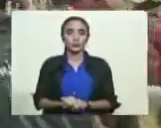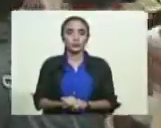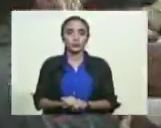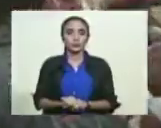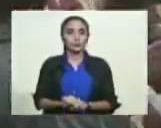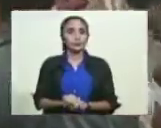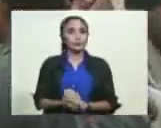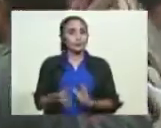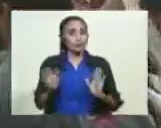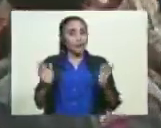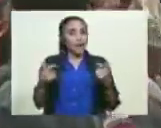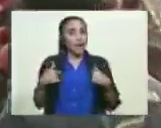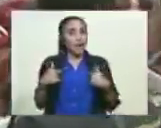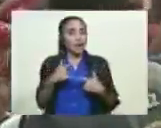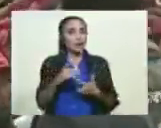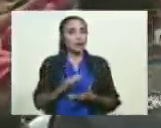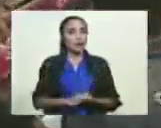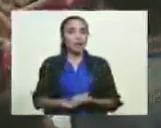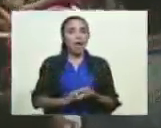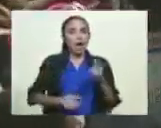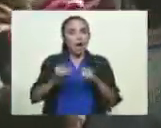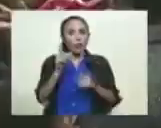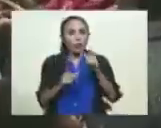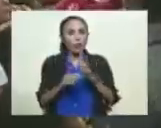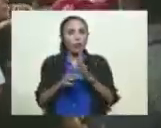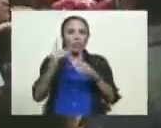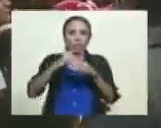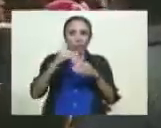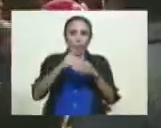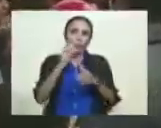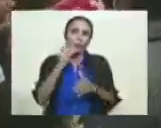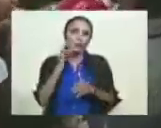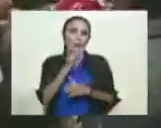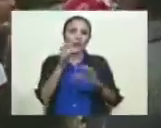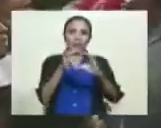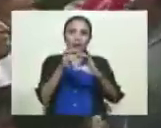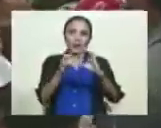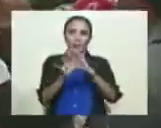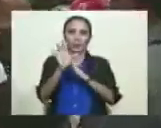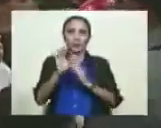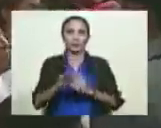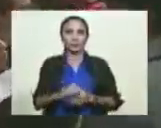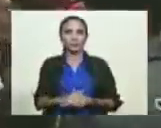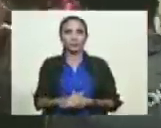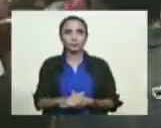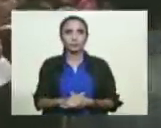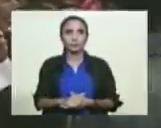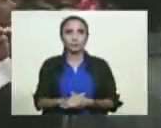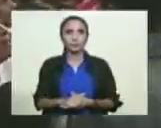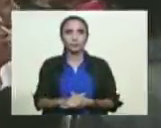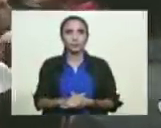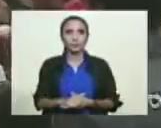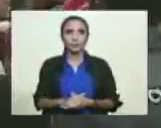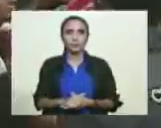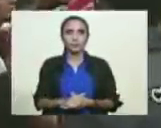Yo les voy a dar algunos números del carnet de la patria. Con el carnet de la patria es que yo